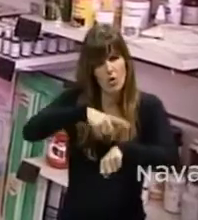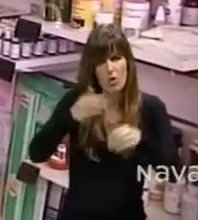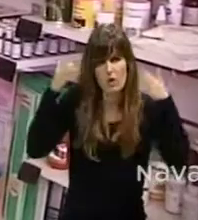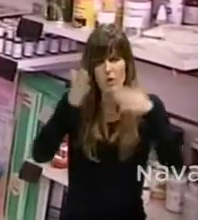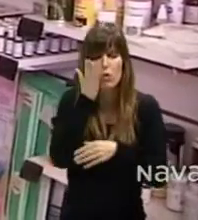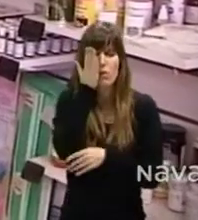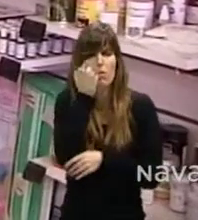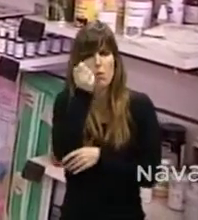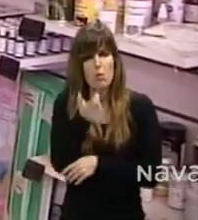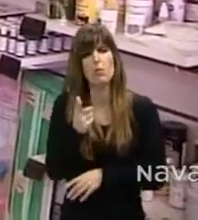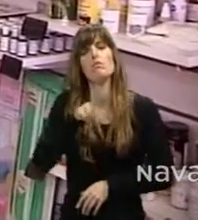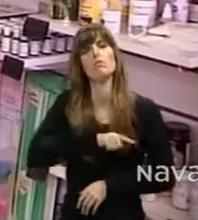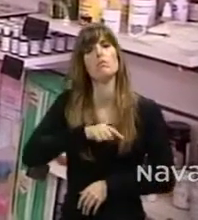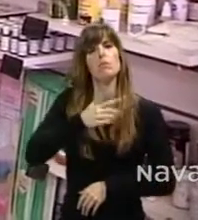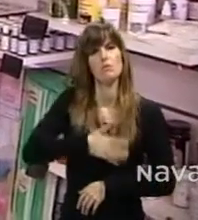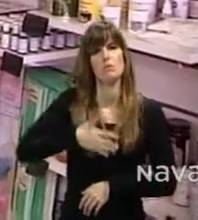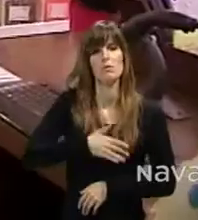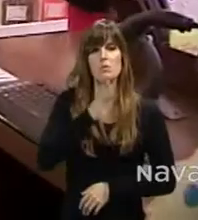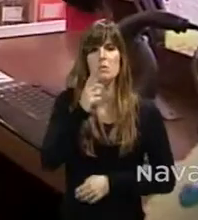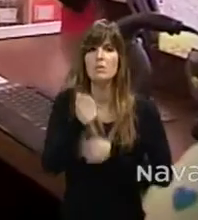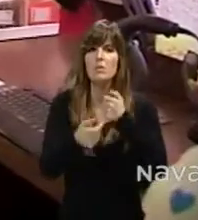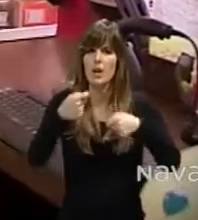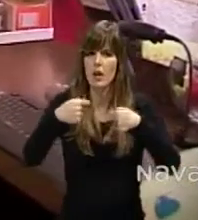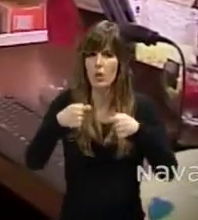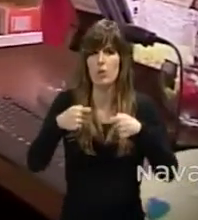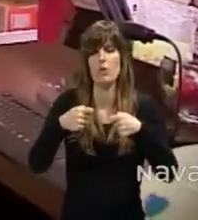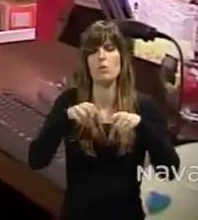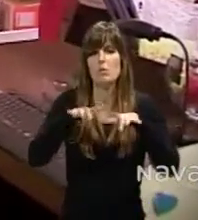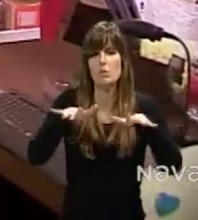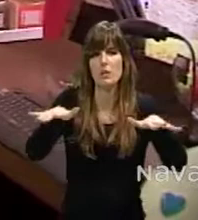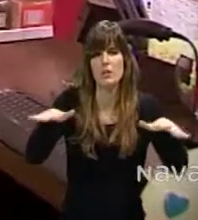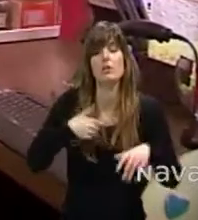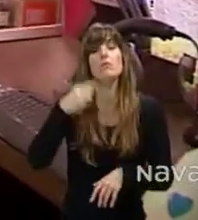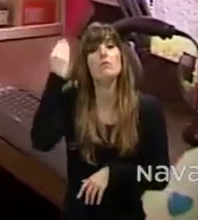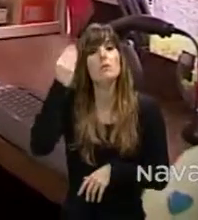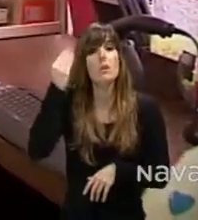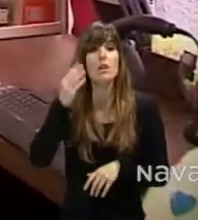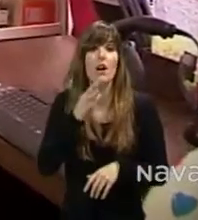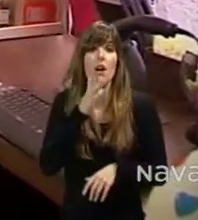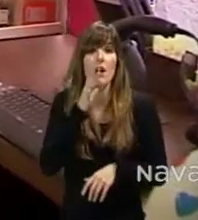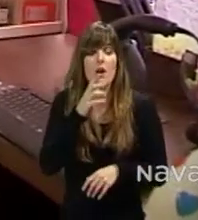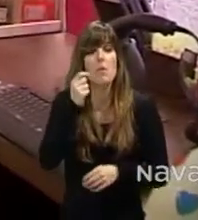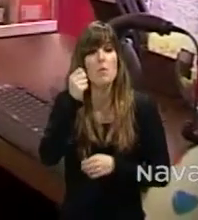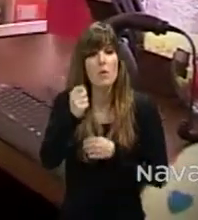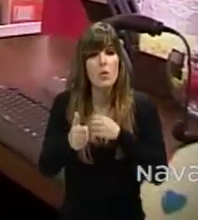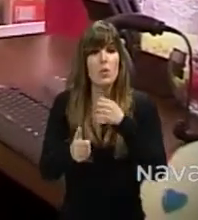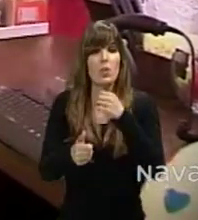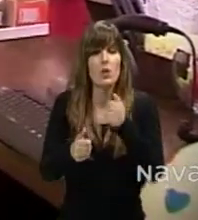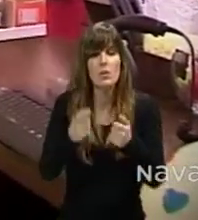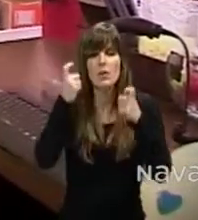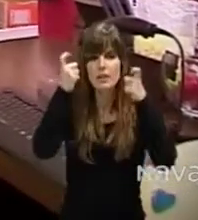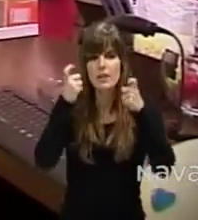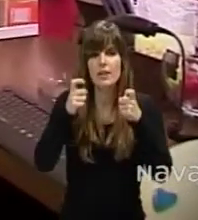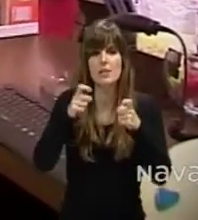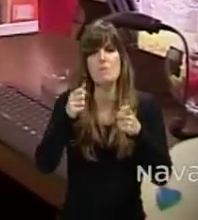pues es una satisfacción el ver cómo esto, cómo vamos creciendo. Creemos que, bueno, pues esto no es el fin, sino que es ir ganando, o sea,